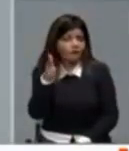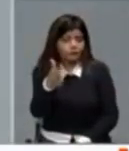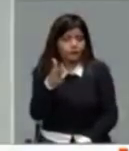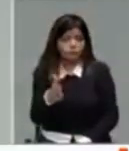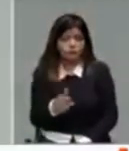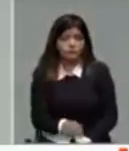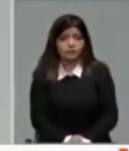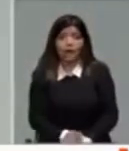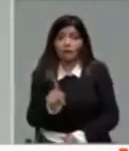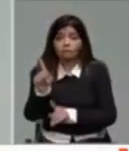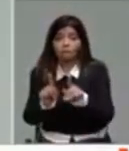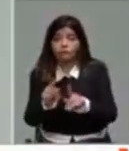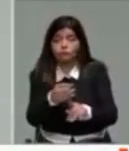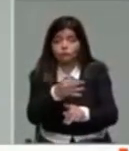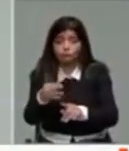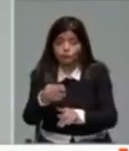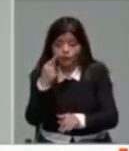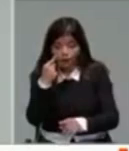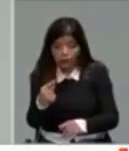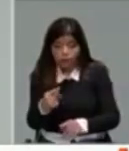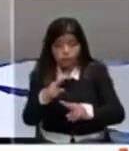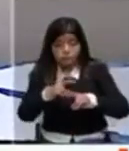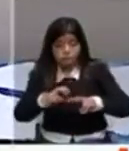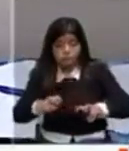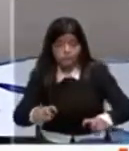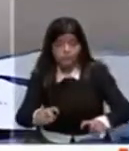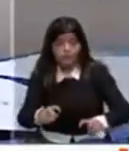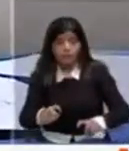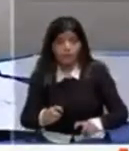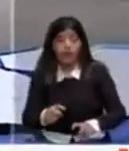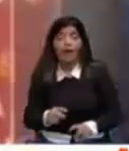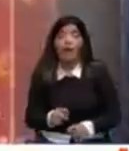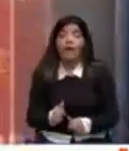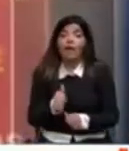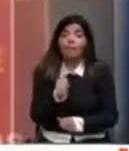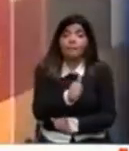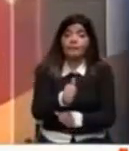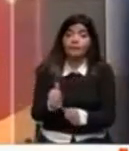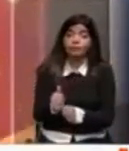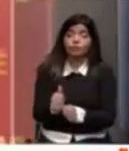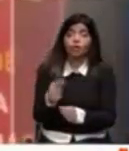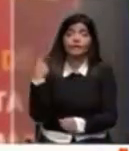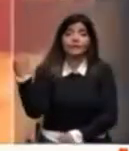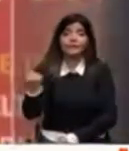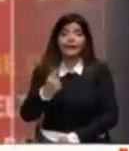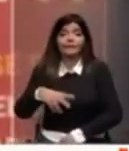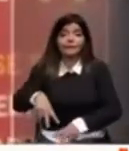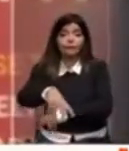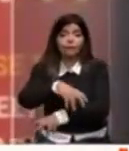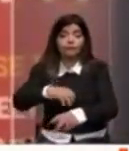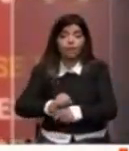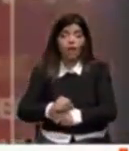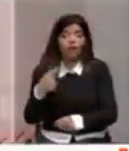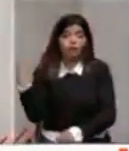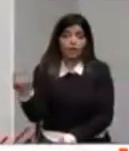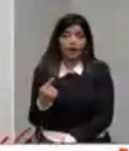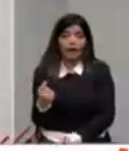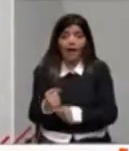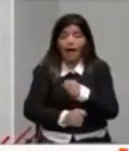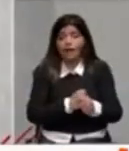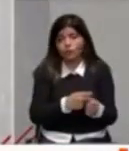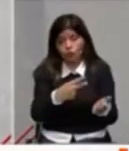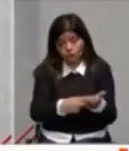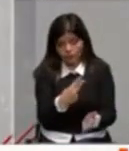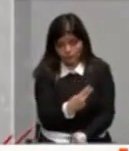Las cifras así lo reflejan al analizarlas. Según la Dirección General de Movilización Nacional, desde el año 2012 al